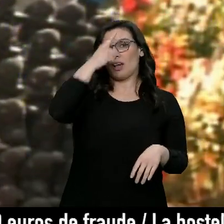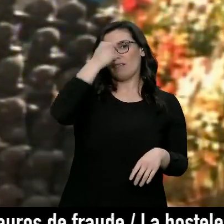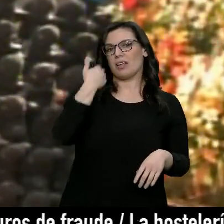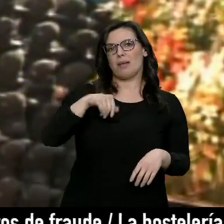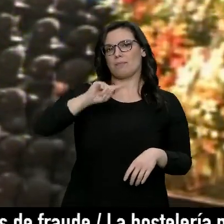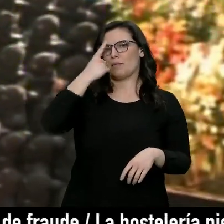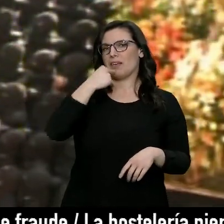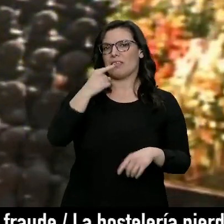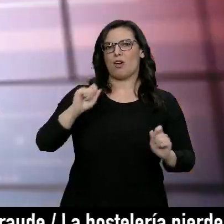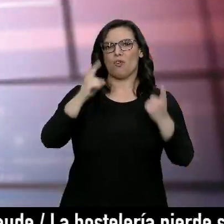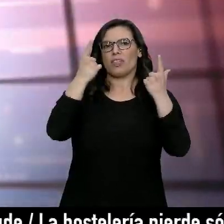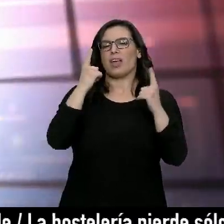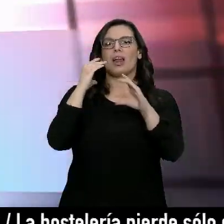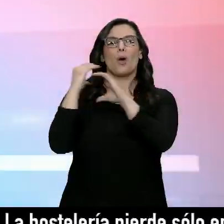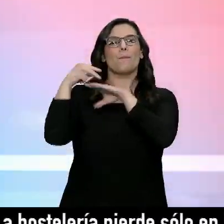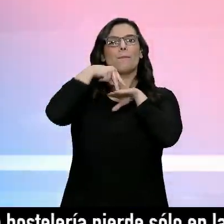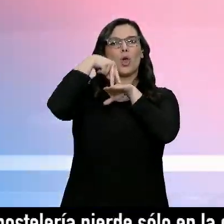las procesiones.